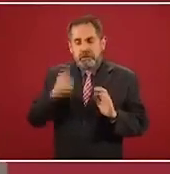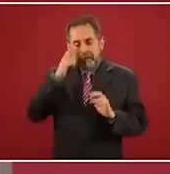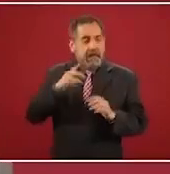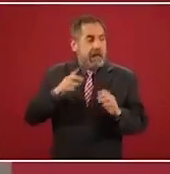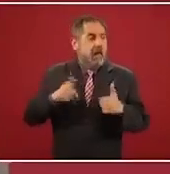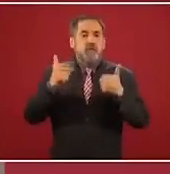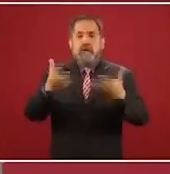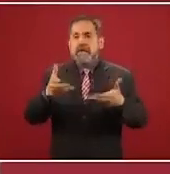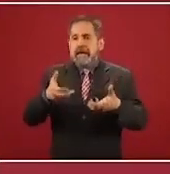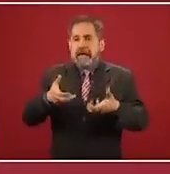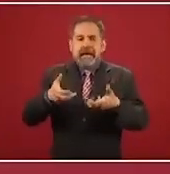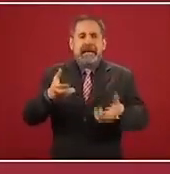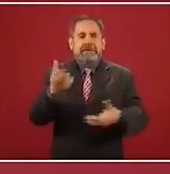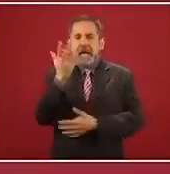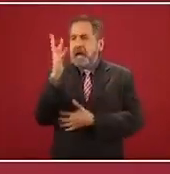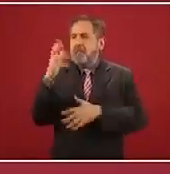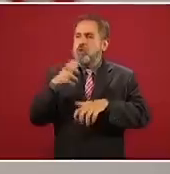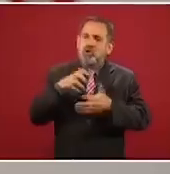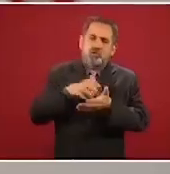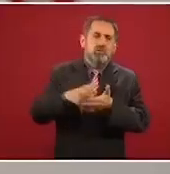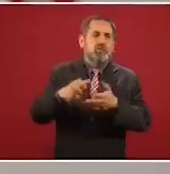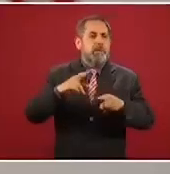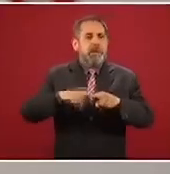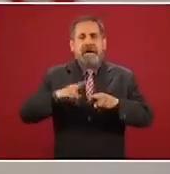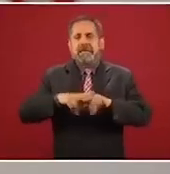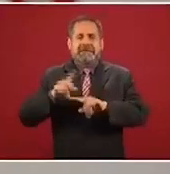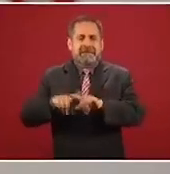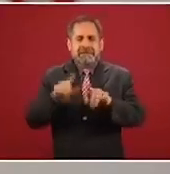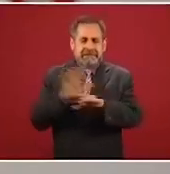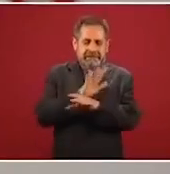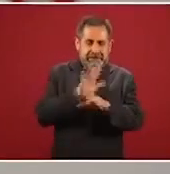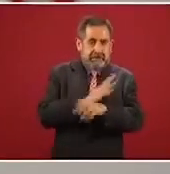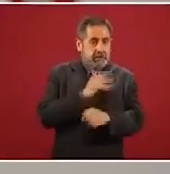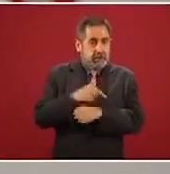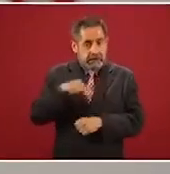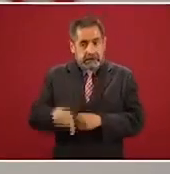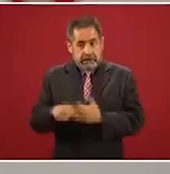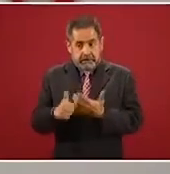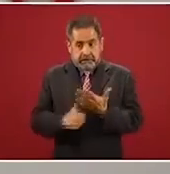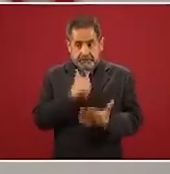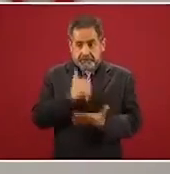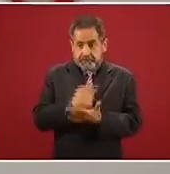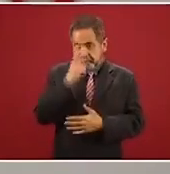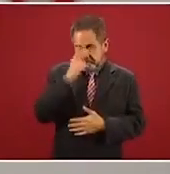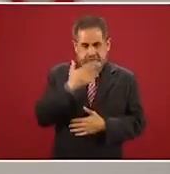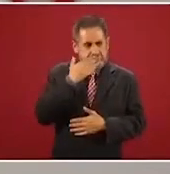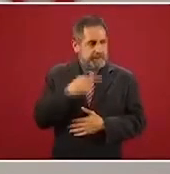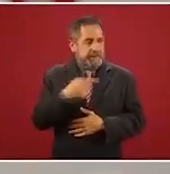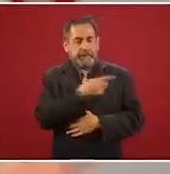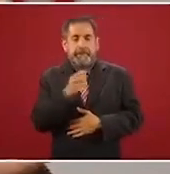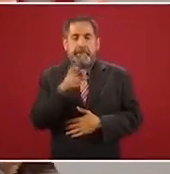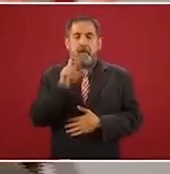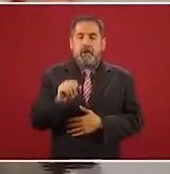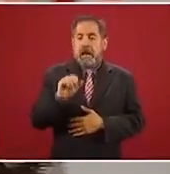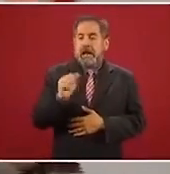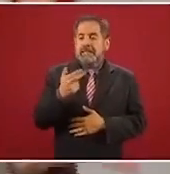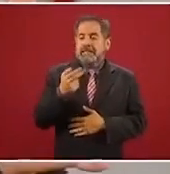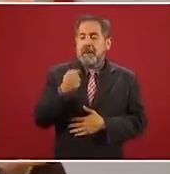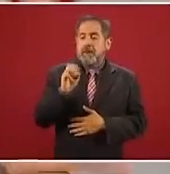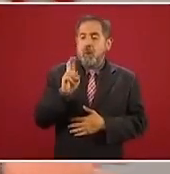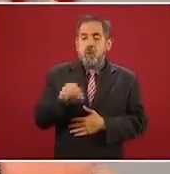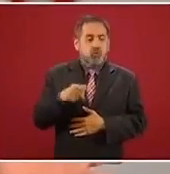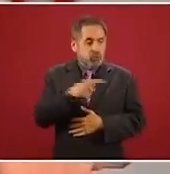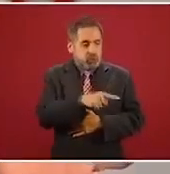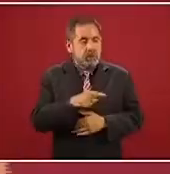de la infraestructura física. Aquí en la Ciudad de México hay ejemplos notables del trabajo que está haciendo la doctora Sheinbaum en recuperar